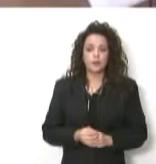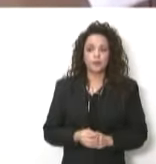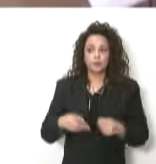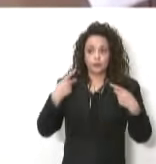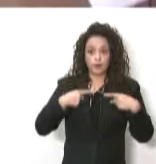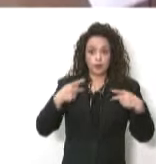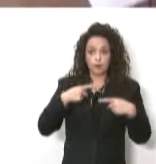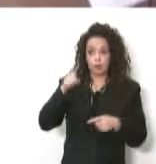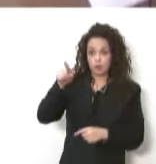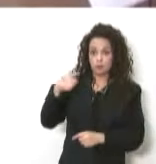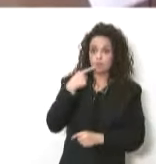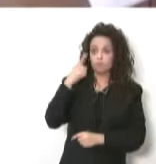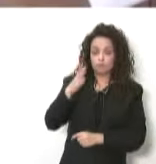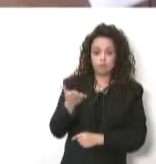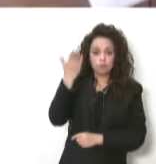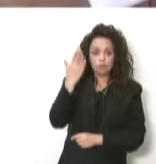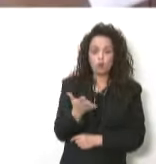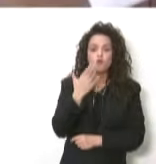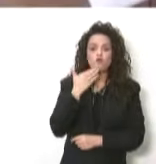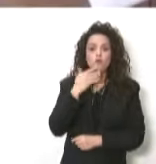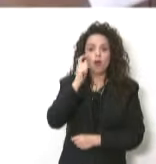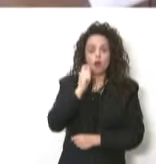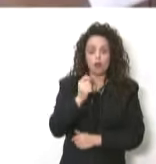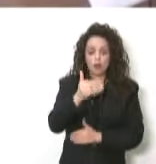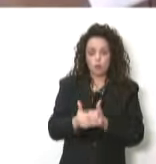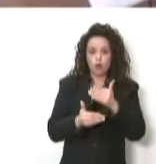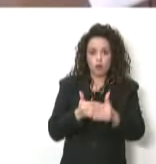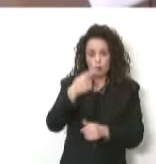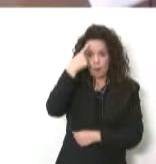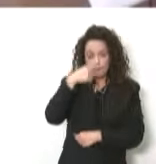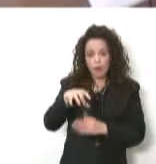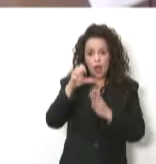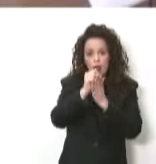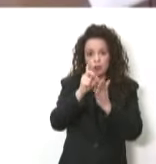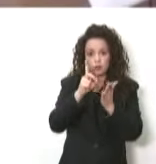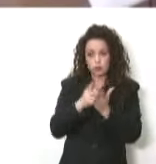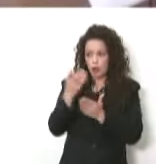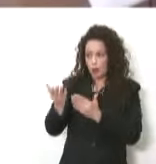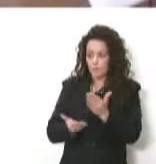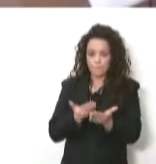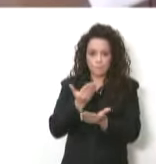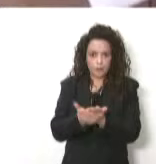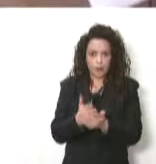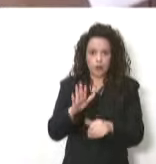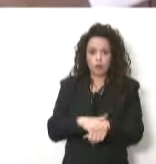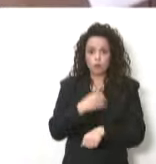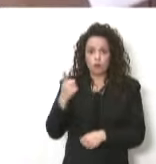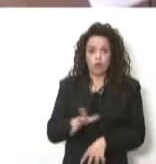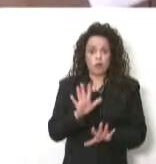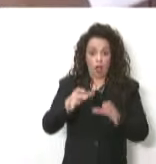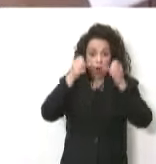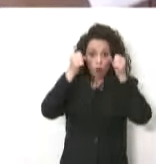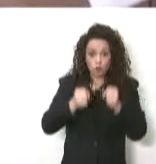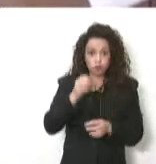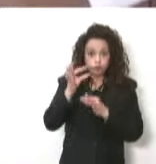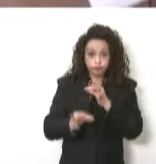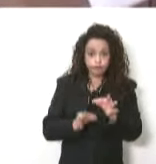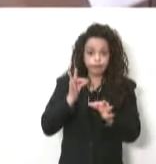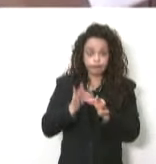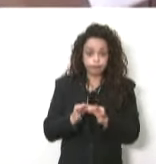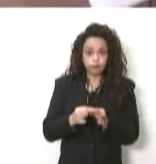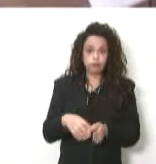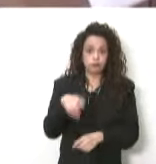no cumplió con el procedimiento de atención a las solicitudes, pues por un lado no se tiene certeza de que haya realizado una